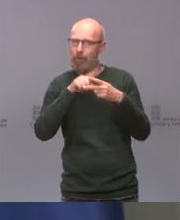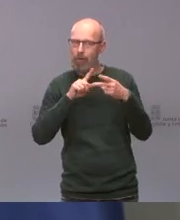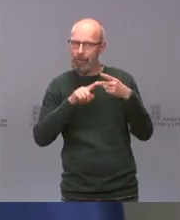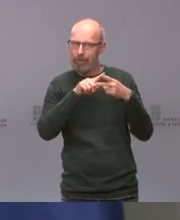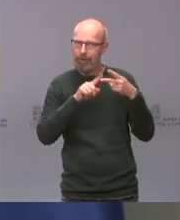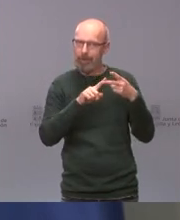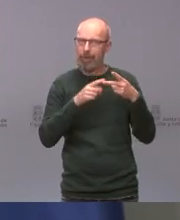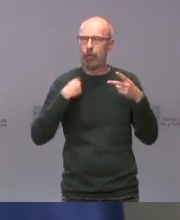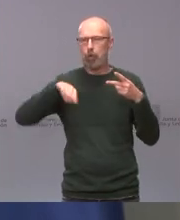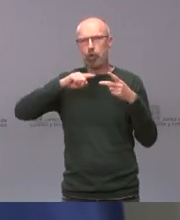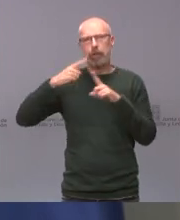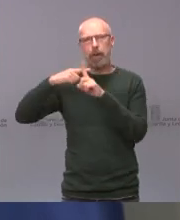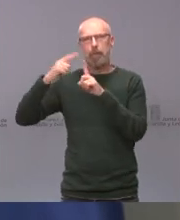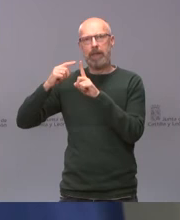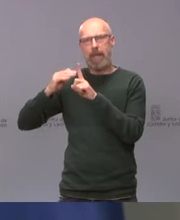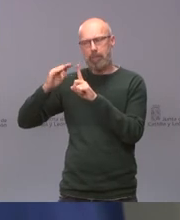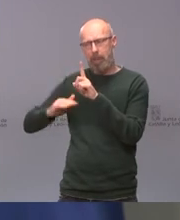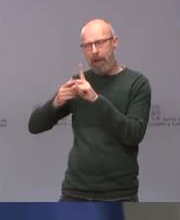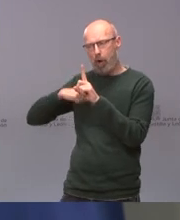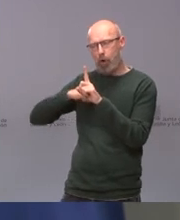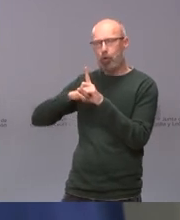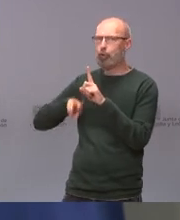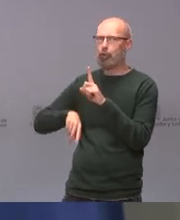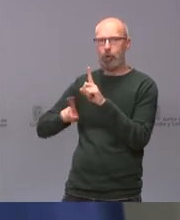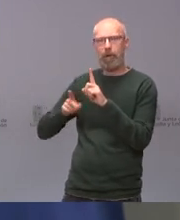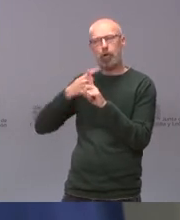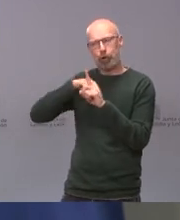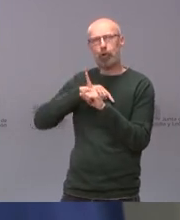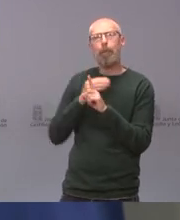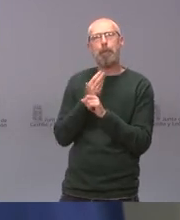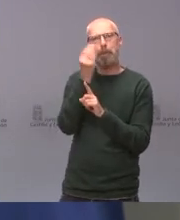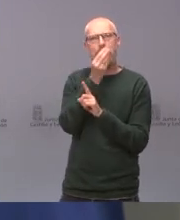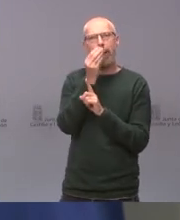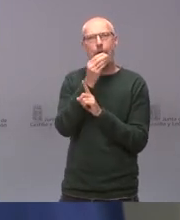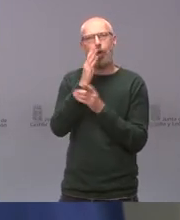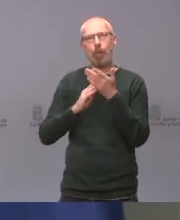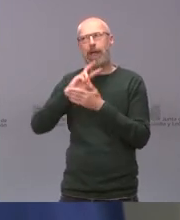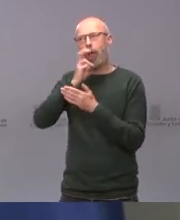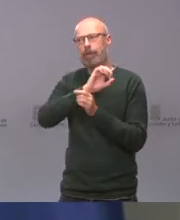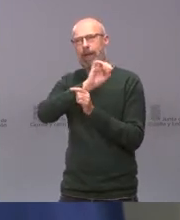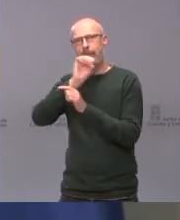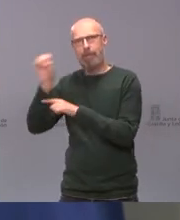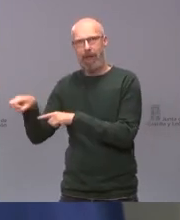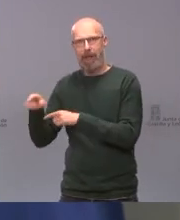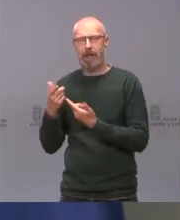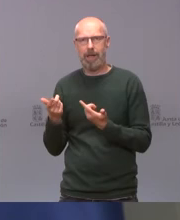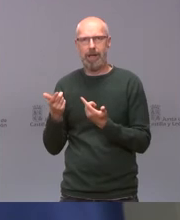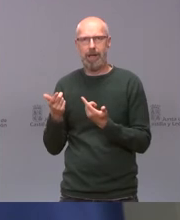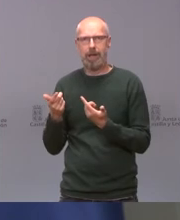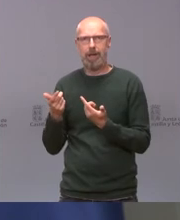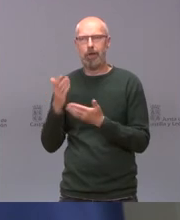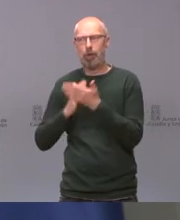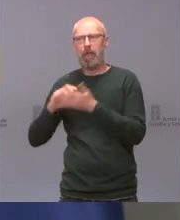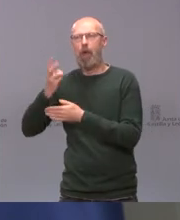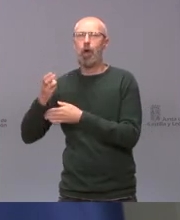media y estamos mejor que otras comunidades que presumen de otras cosas. Pero la realidad, y si uno ve los